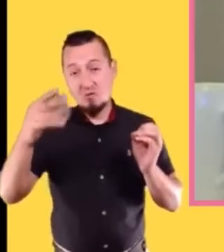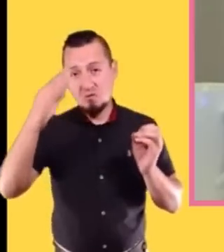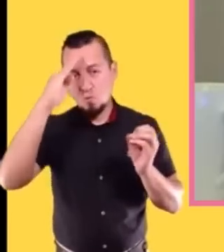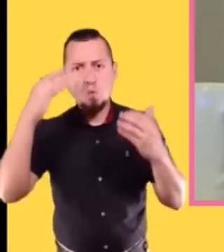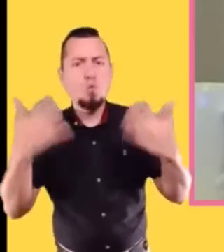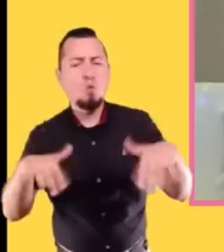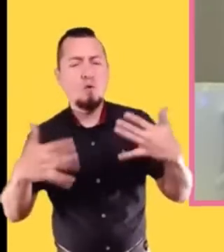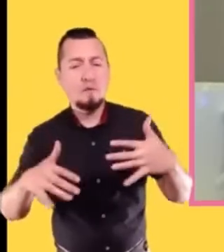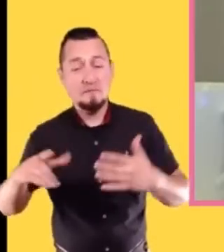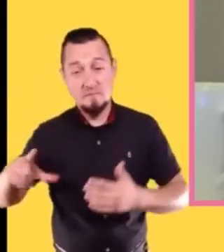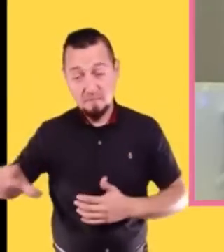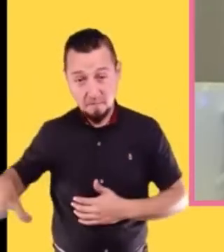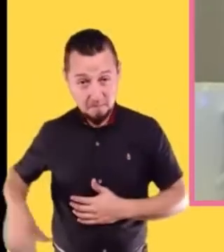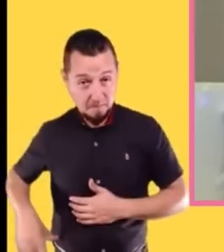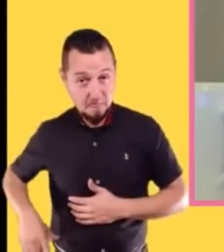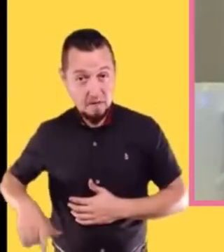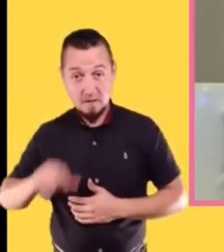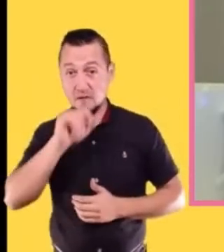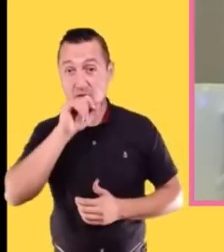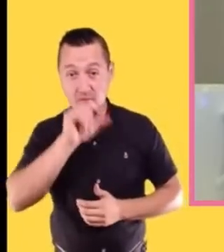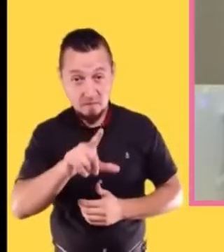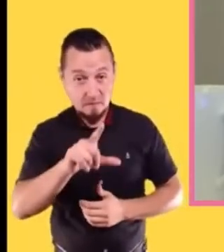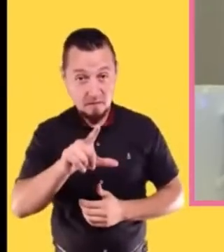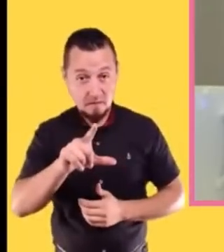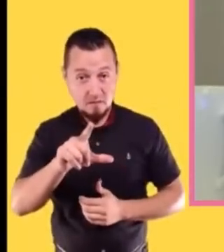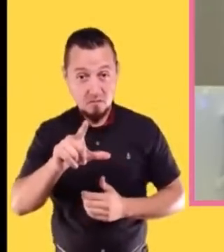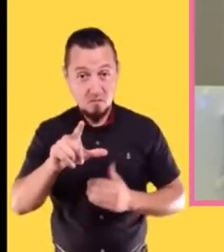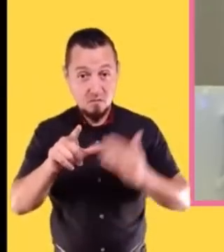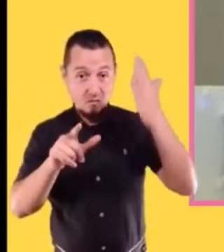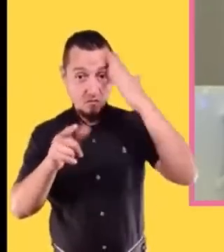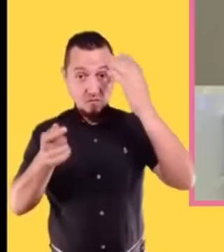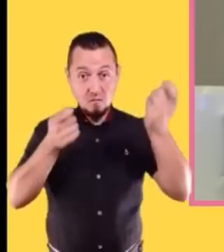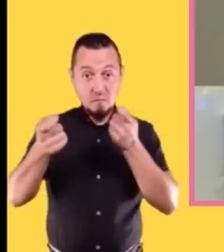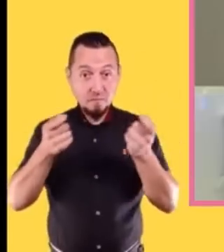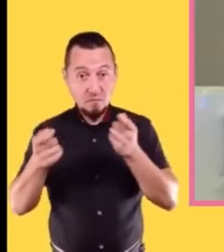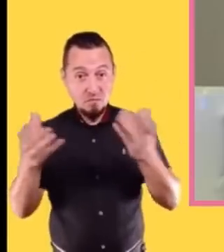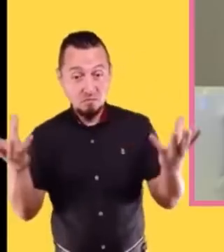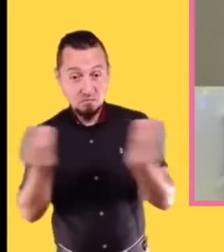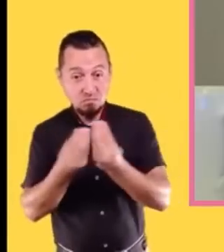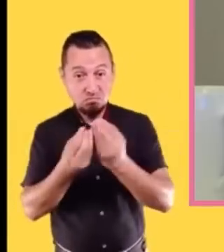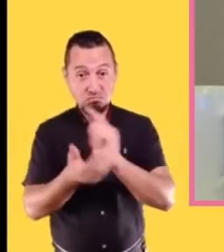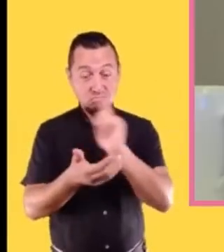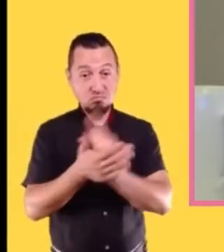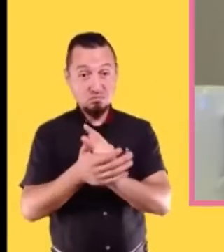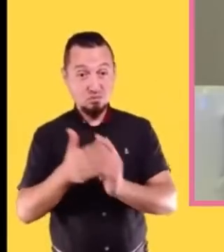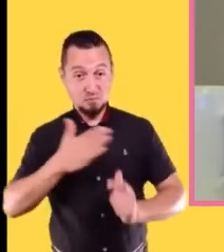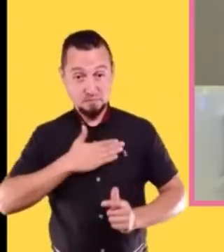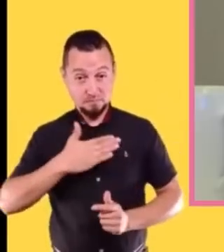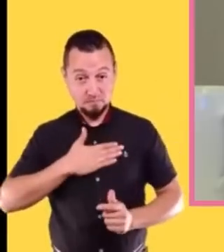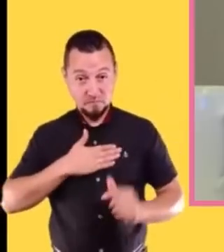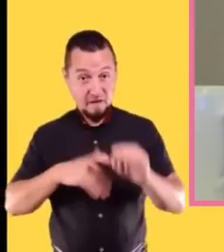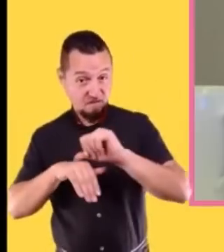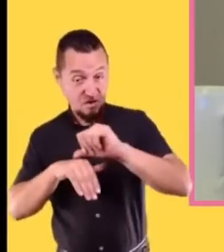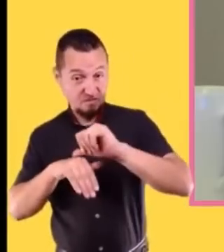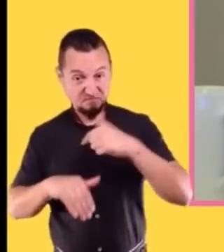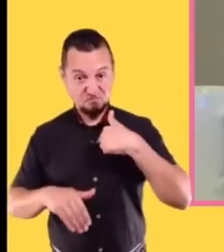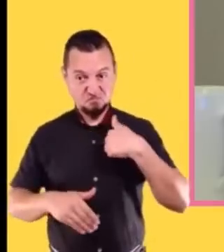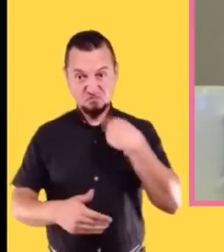de Jalisco no forma parte de este proceso legal. Nosotros no formamos parte en este